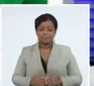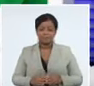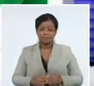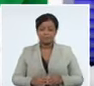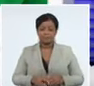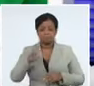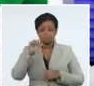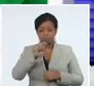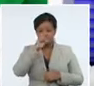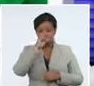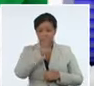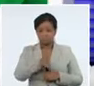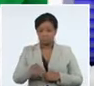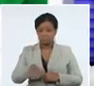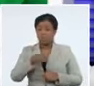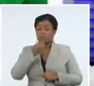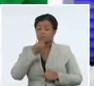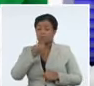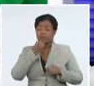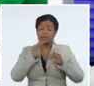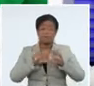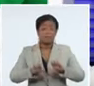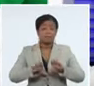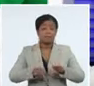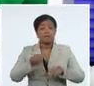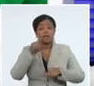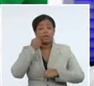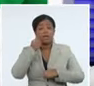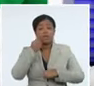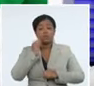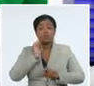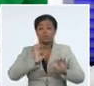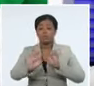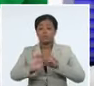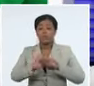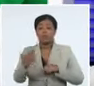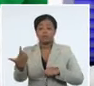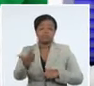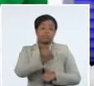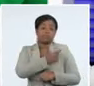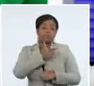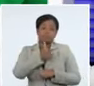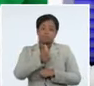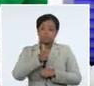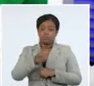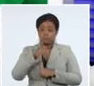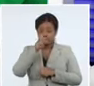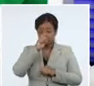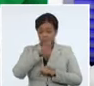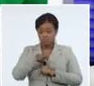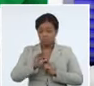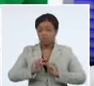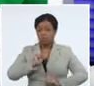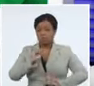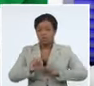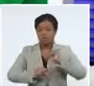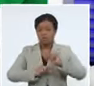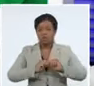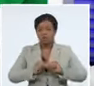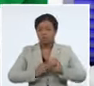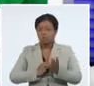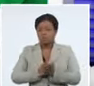esperamos que, teniendo en cuenta la protección que le demos a este grupo de población, pues siga